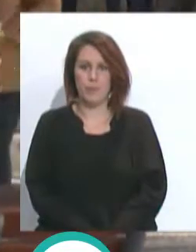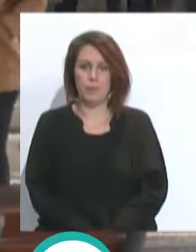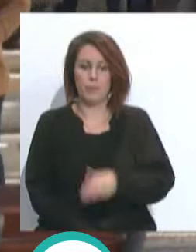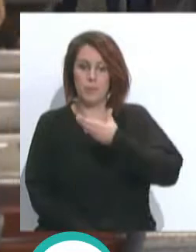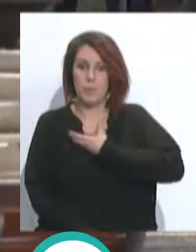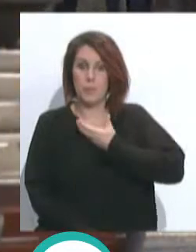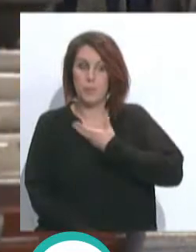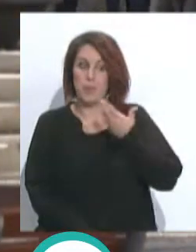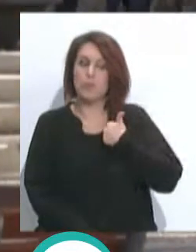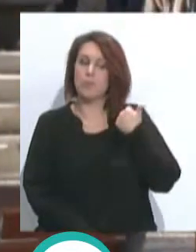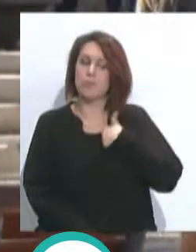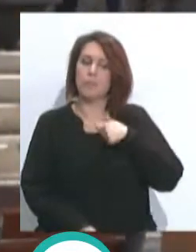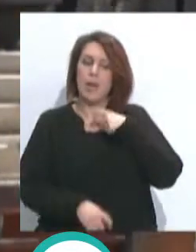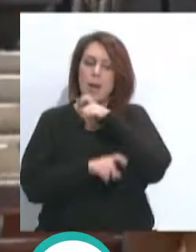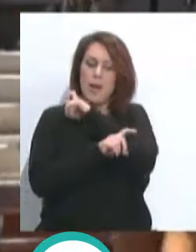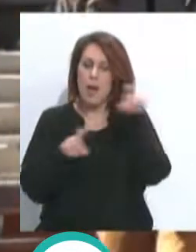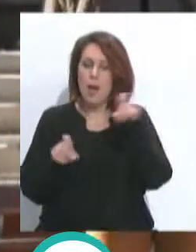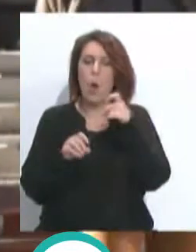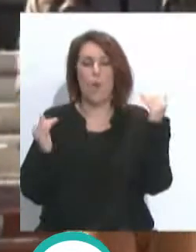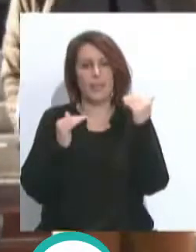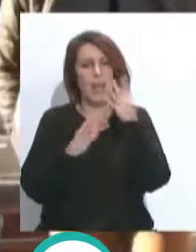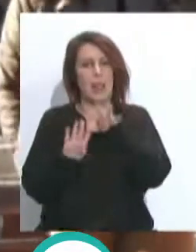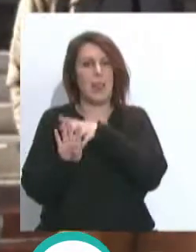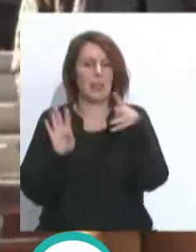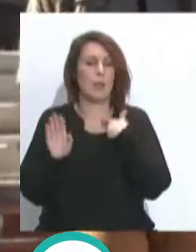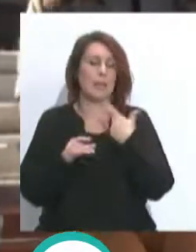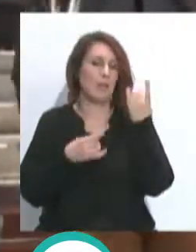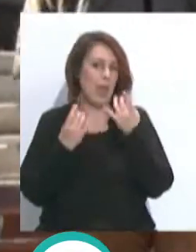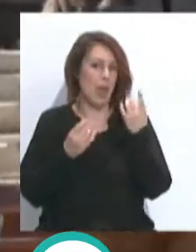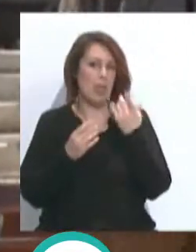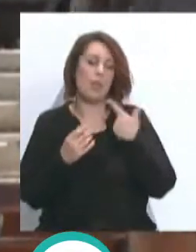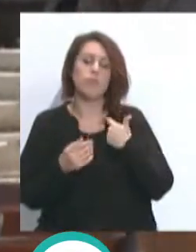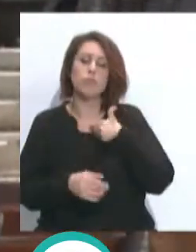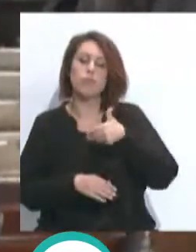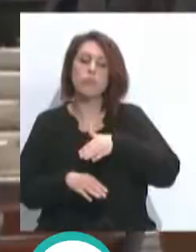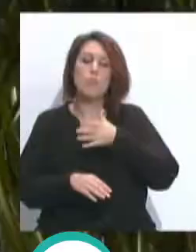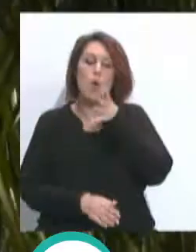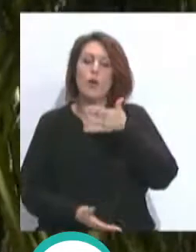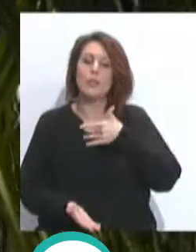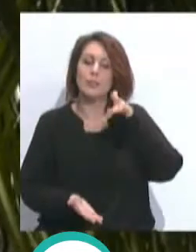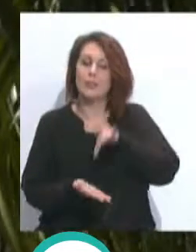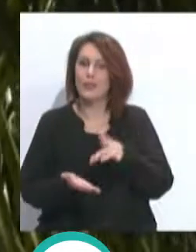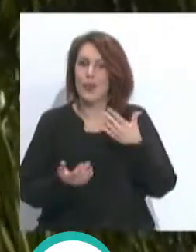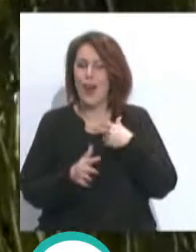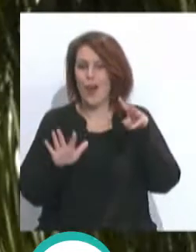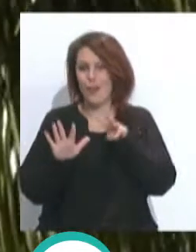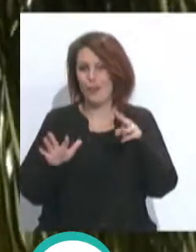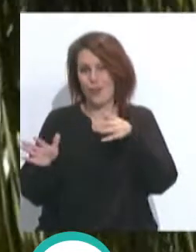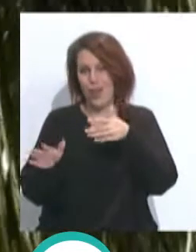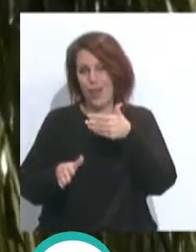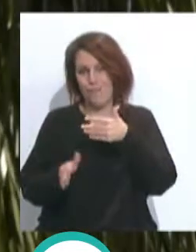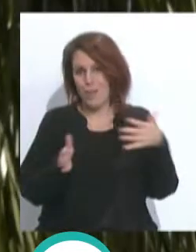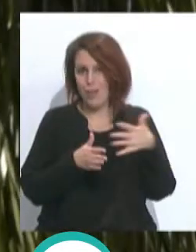El Ayuntamiento ha dado a conocer este jueves el calendario de actividades previsto con motivo de la celebración el próximo 8 de marzo del